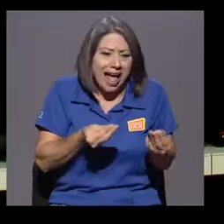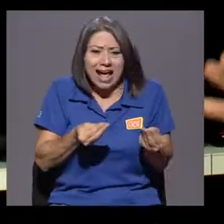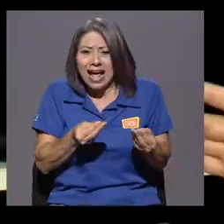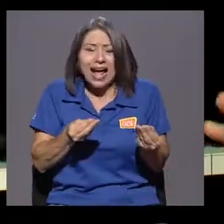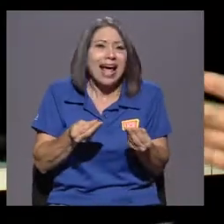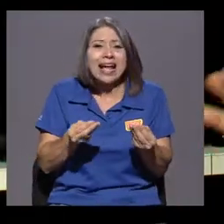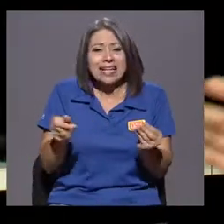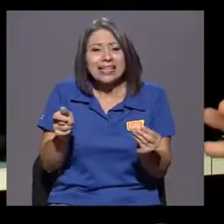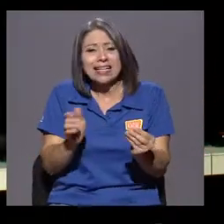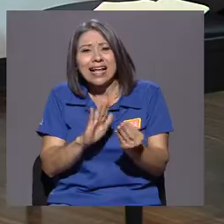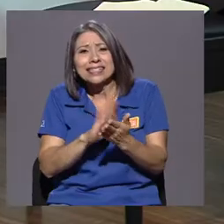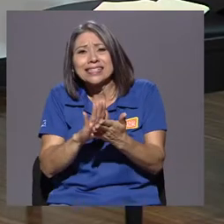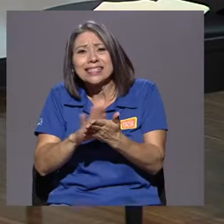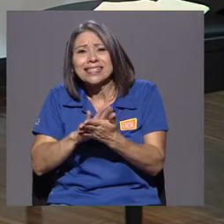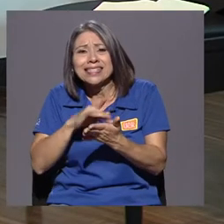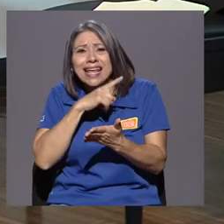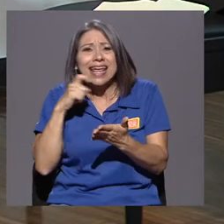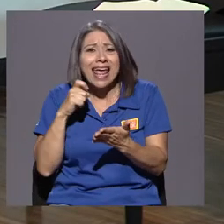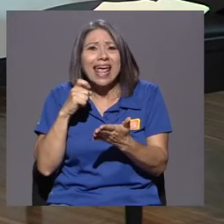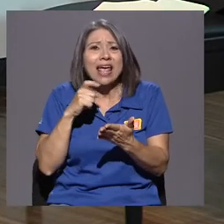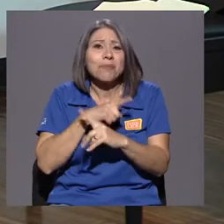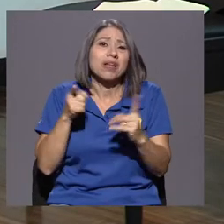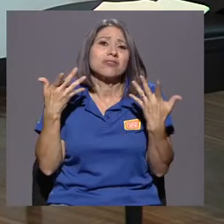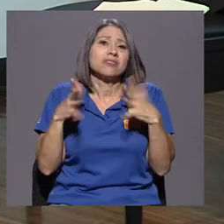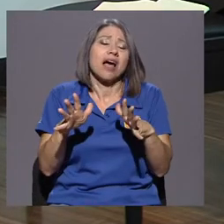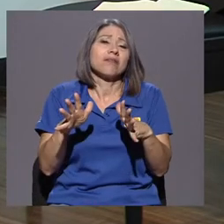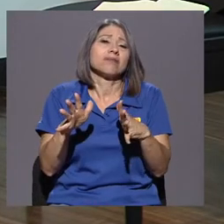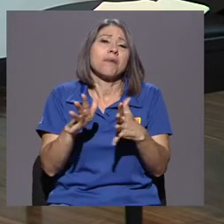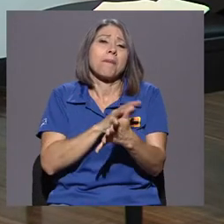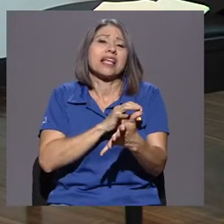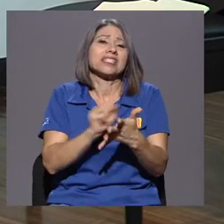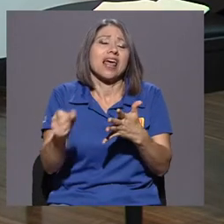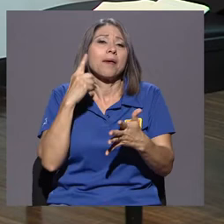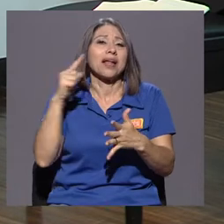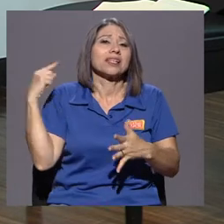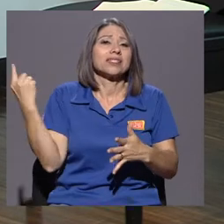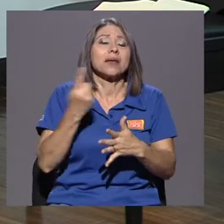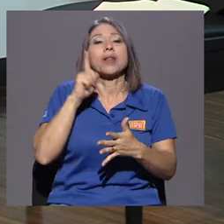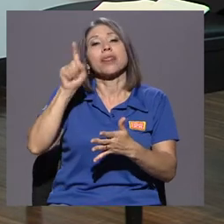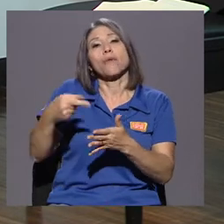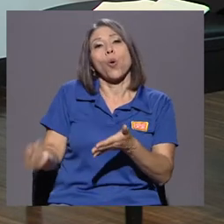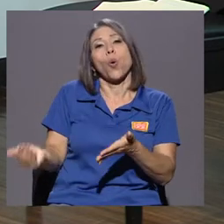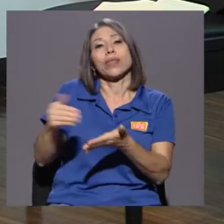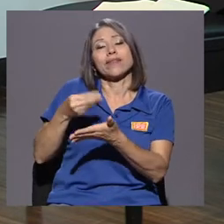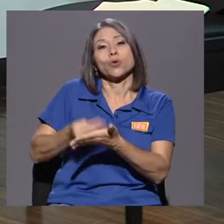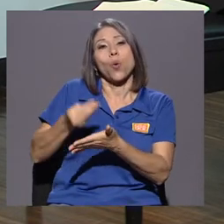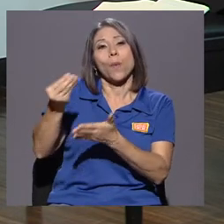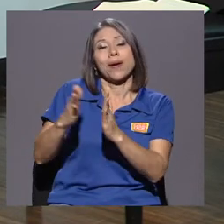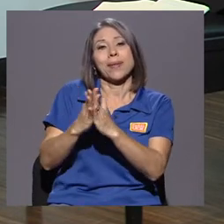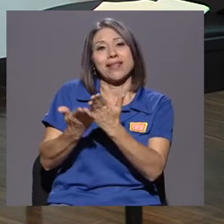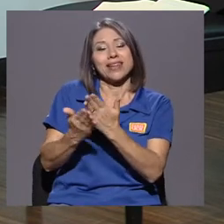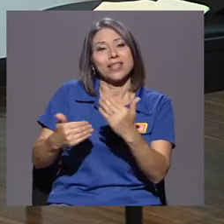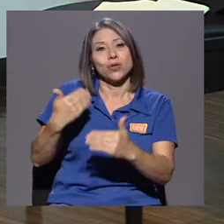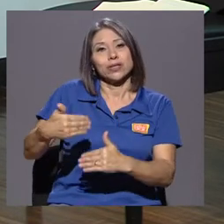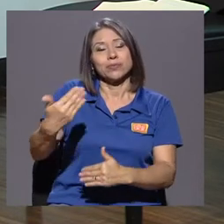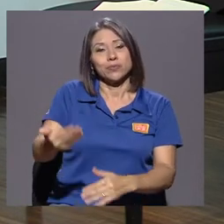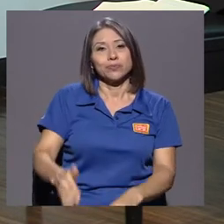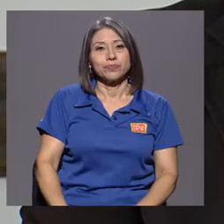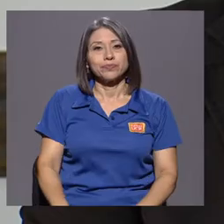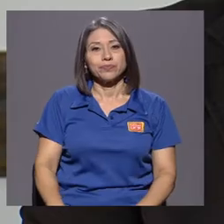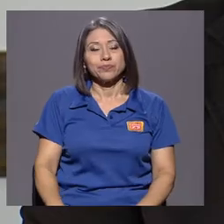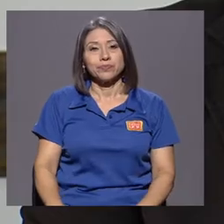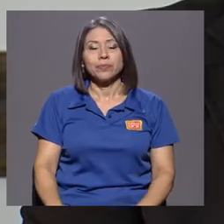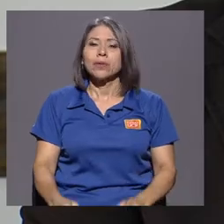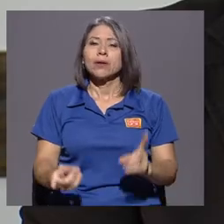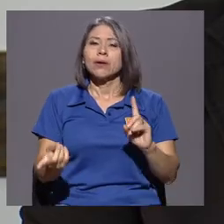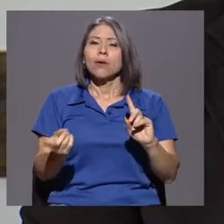quedó manchada para siempre tuve que comprarme el librito de nuevo después cuáles son las palabras de